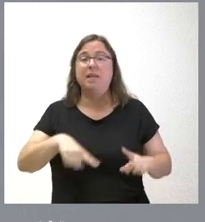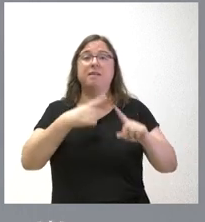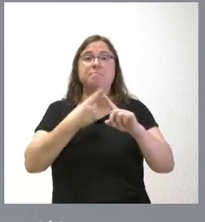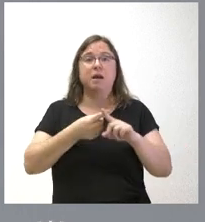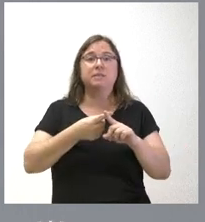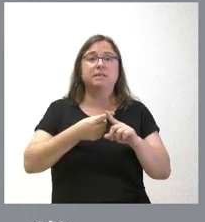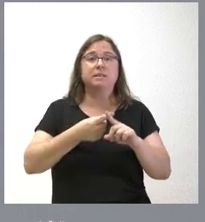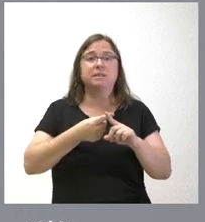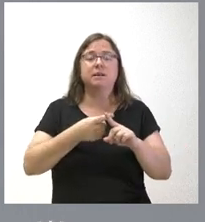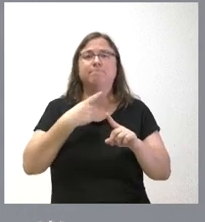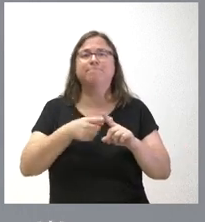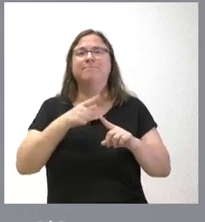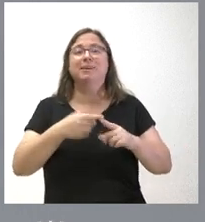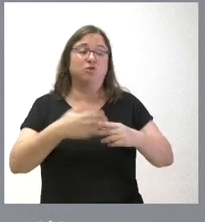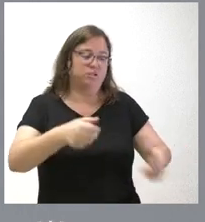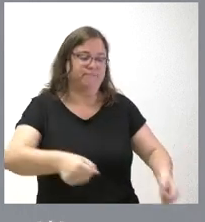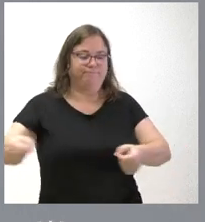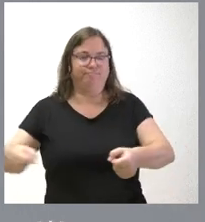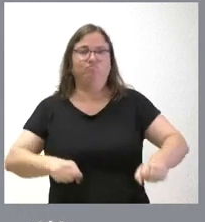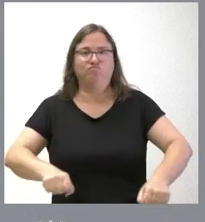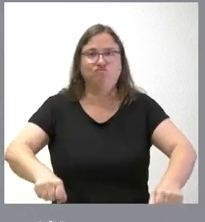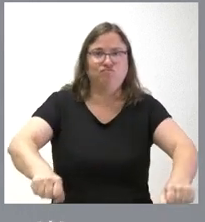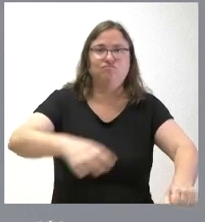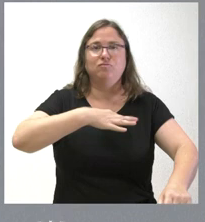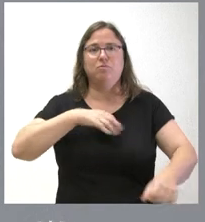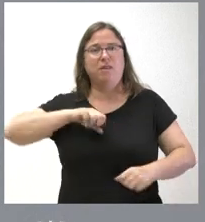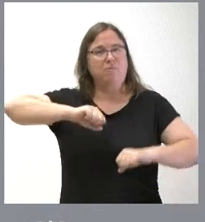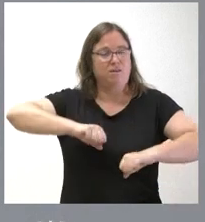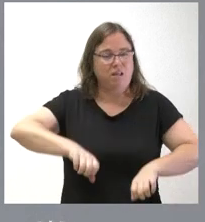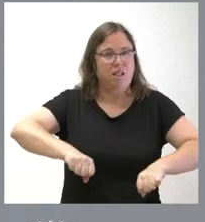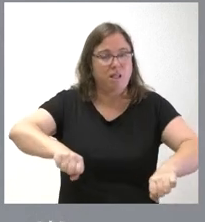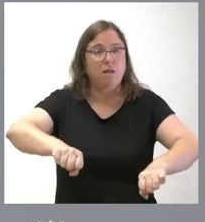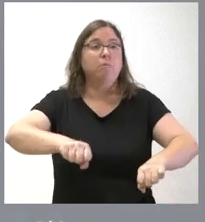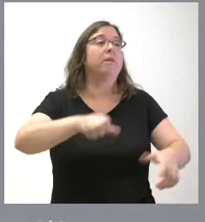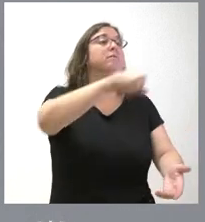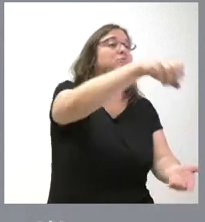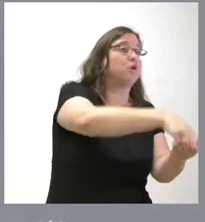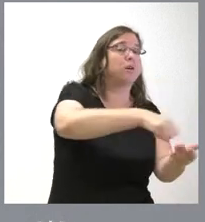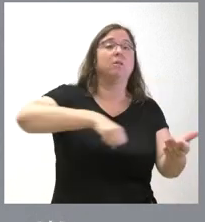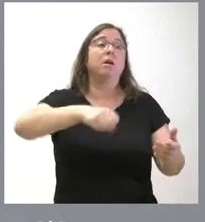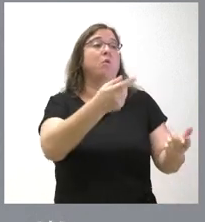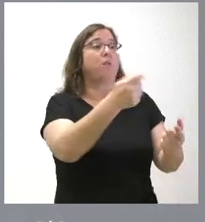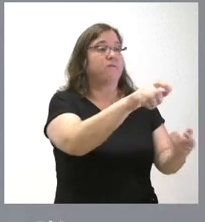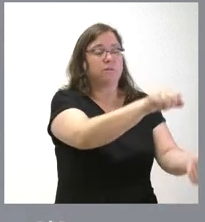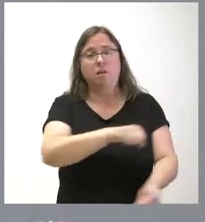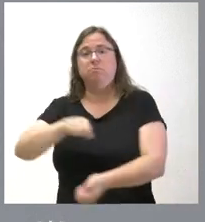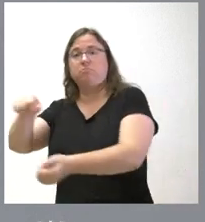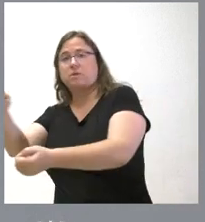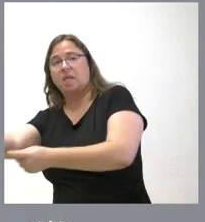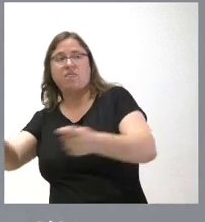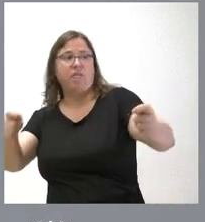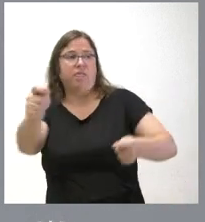elementos móviles Son elementos portátiles Pues también pueden ser cambiados de ubicación en función de las necesidades